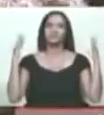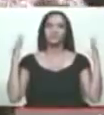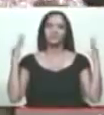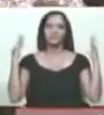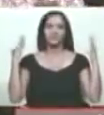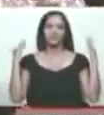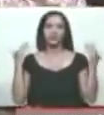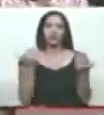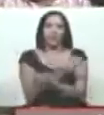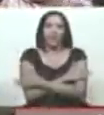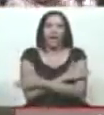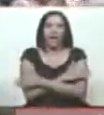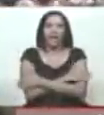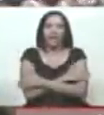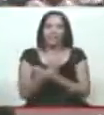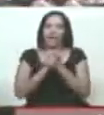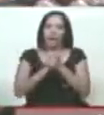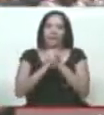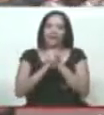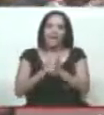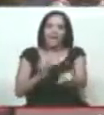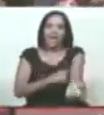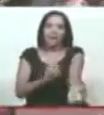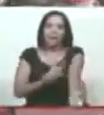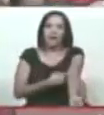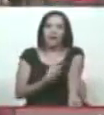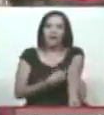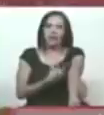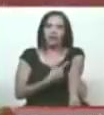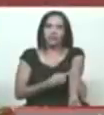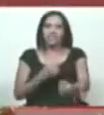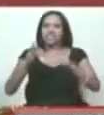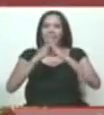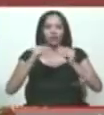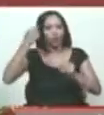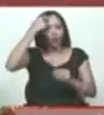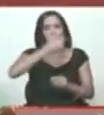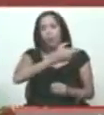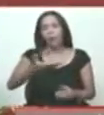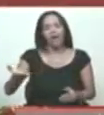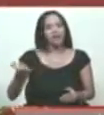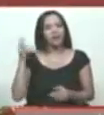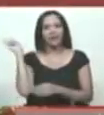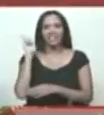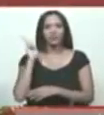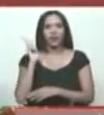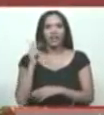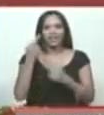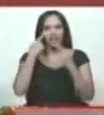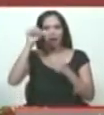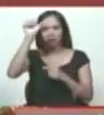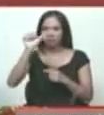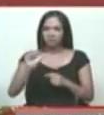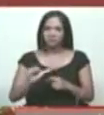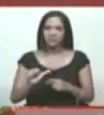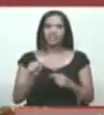Un gran abrazo, camarada, hermanos, hermanas, y a todo el pueblo de Venezuela que me escucha. Estaba viendo el programa,